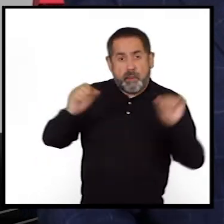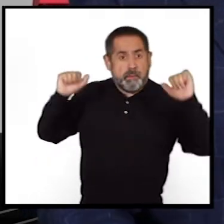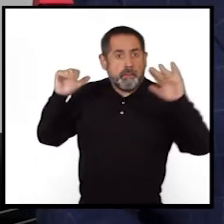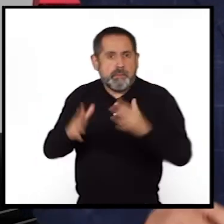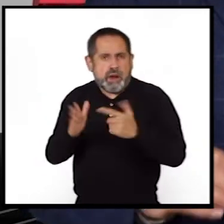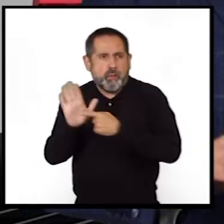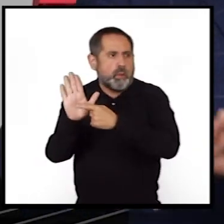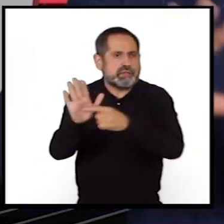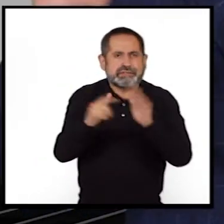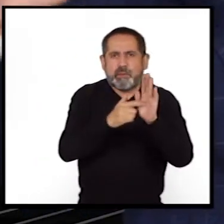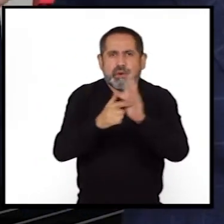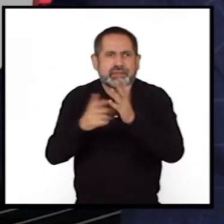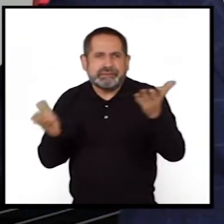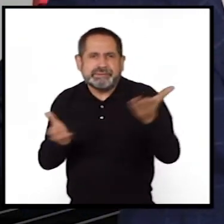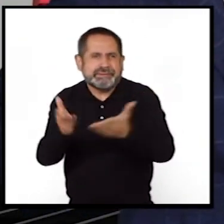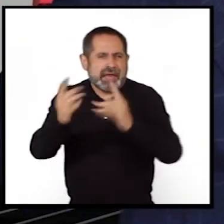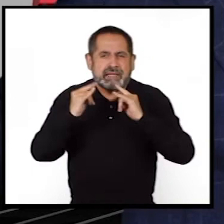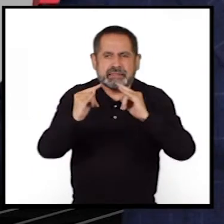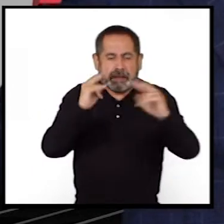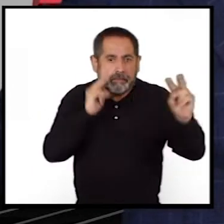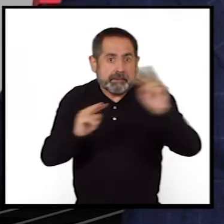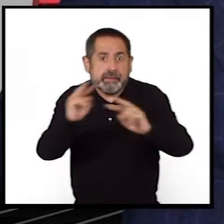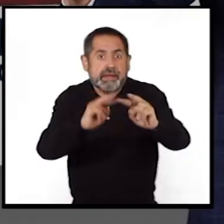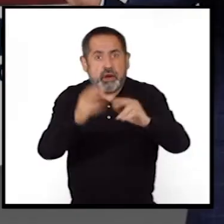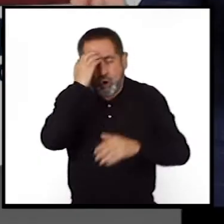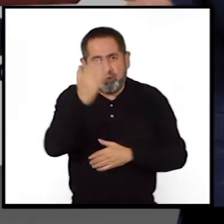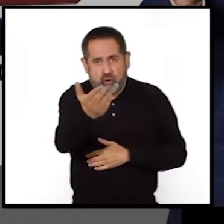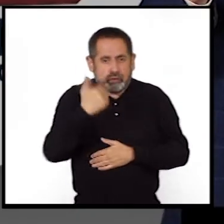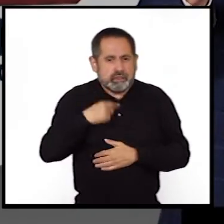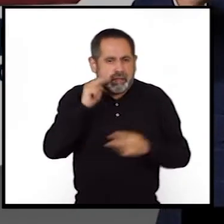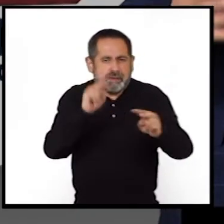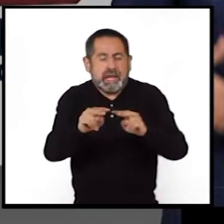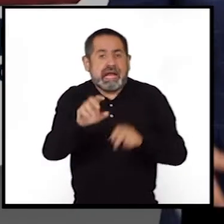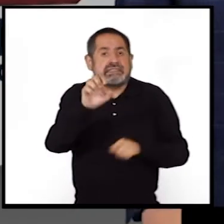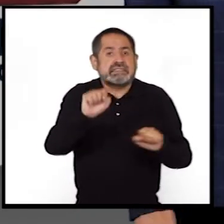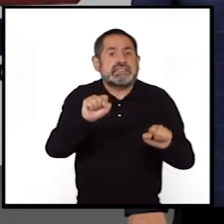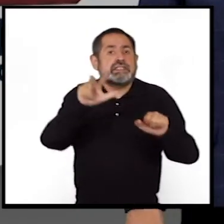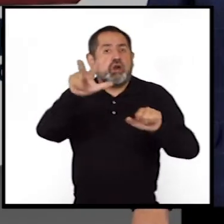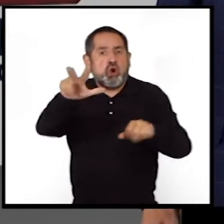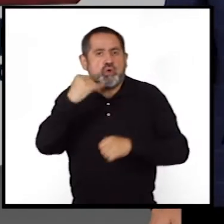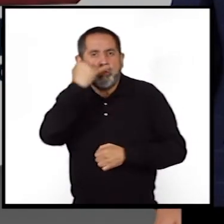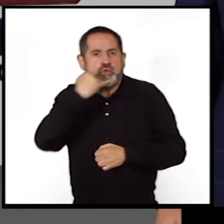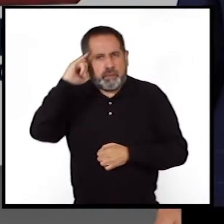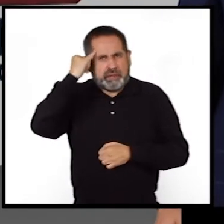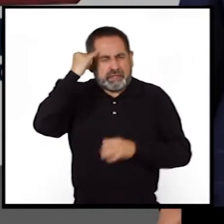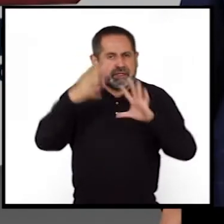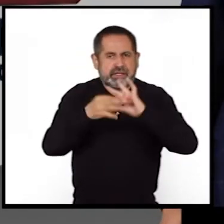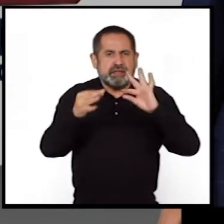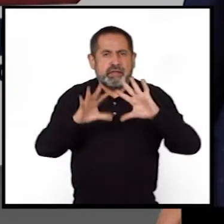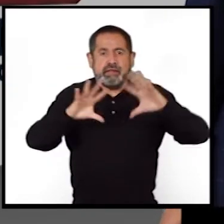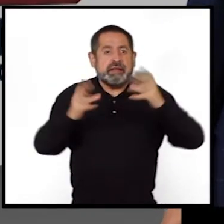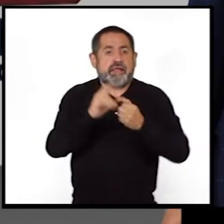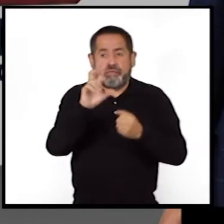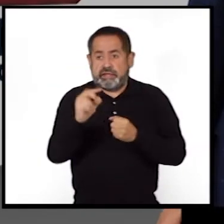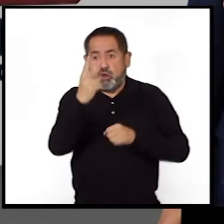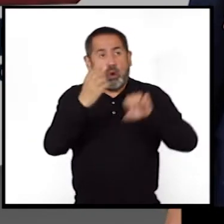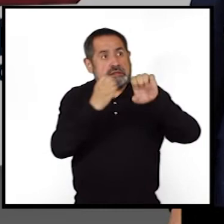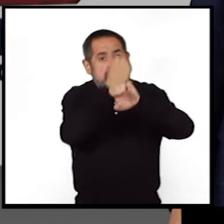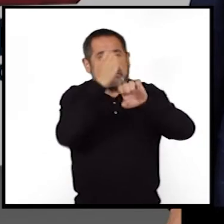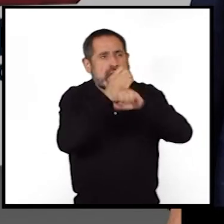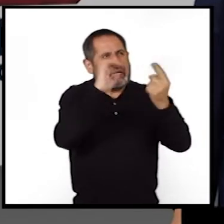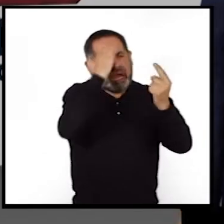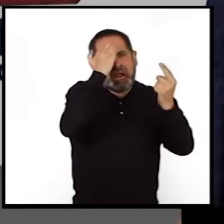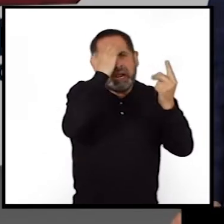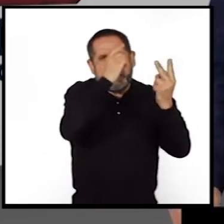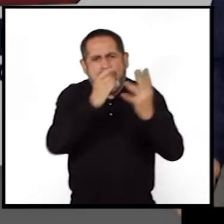Pueblos Mágicos toda la grandeza de nuestro país. Conozcamos las 68 lenguas indígenas, las 32